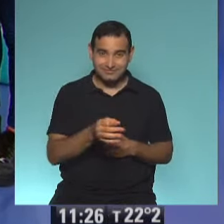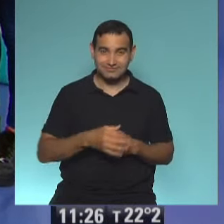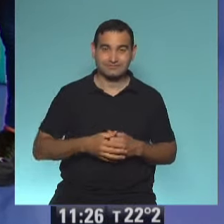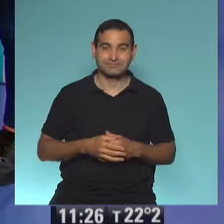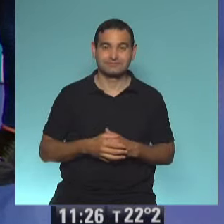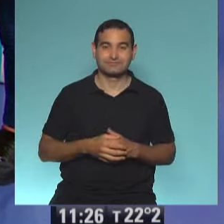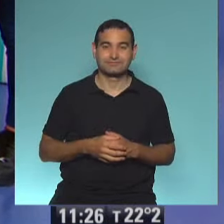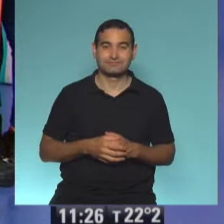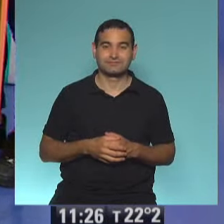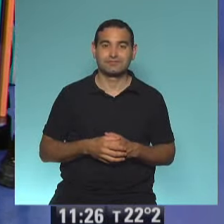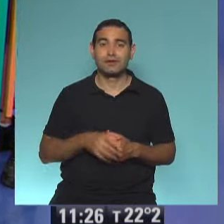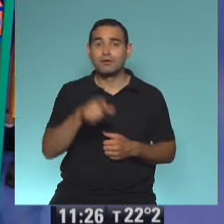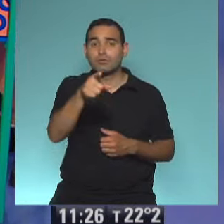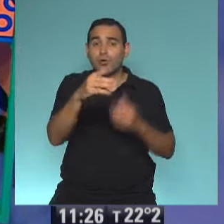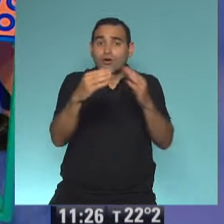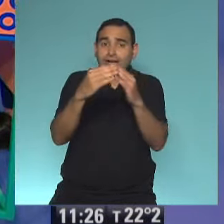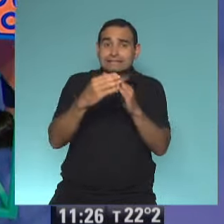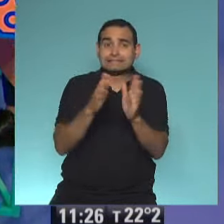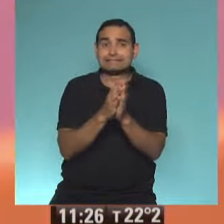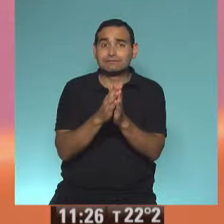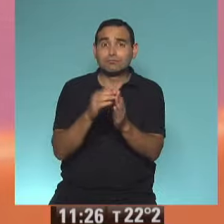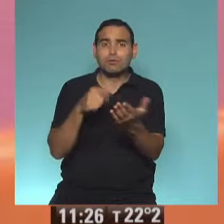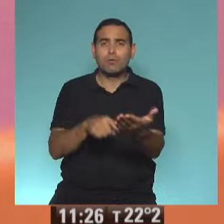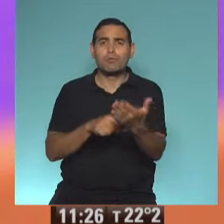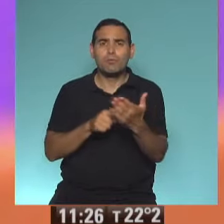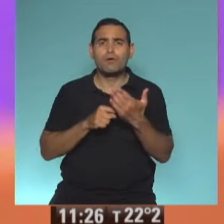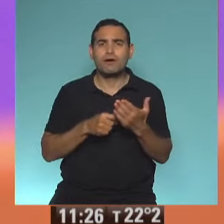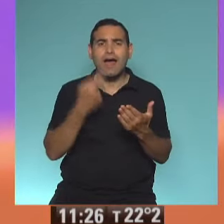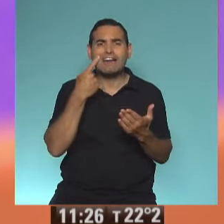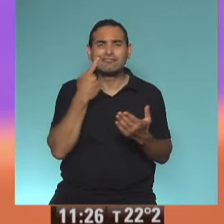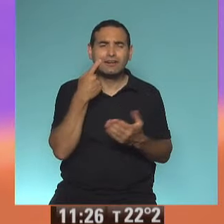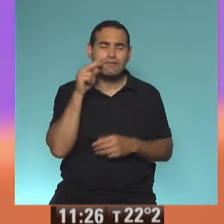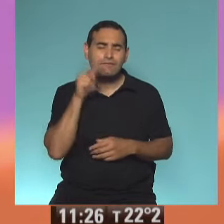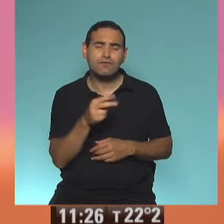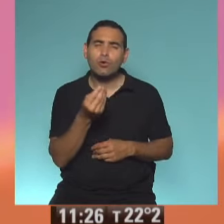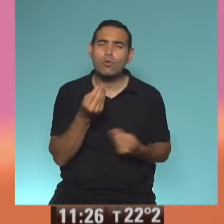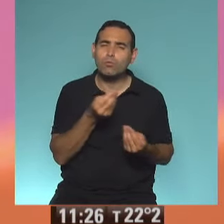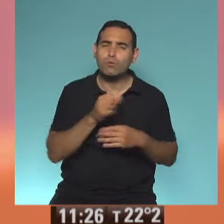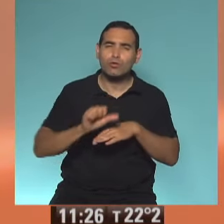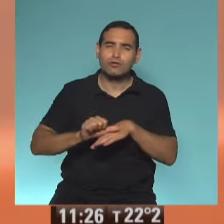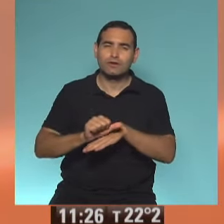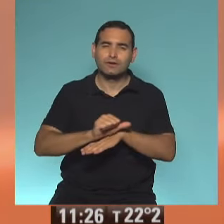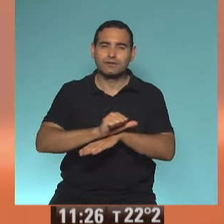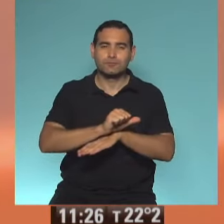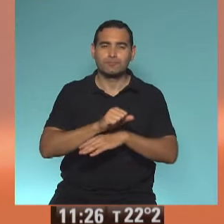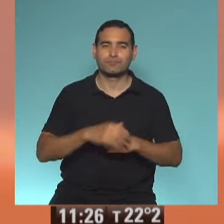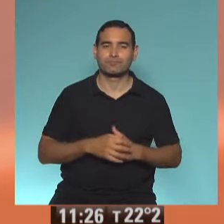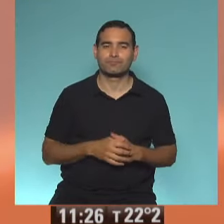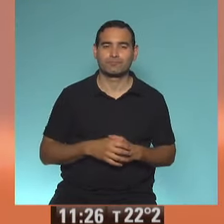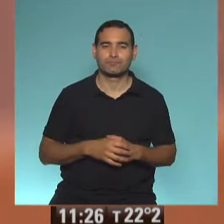caracol. ¿Alguno de ustedes en casa quiere mostrarnos a ver qué parte pudo observar y dibujar? A ver qué